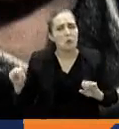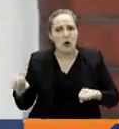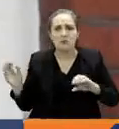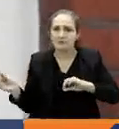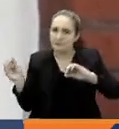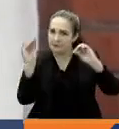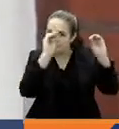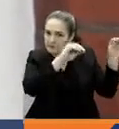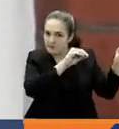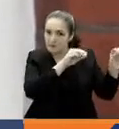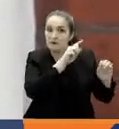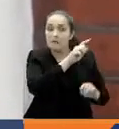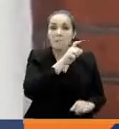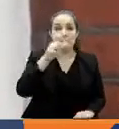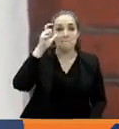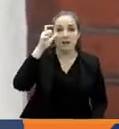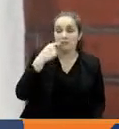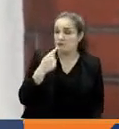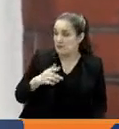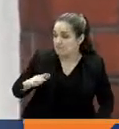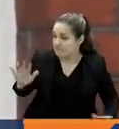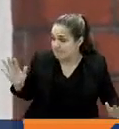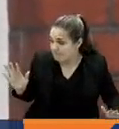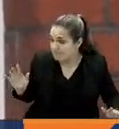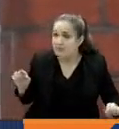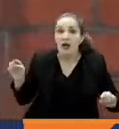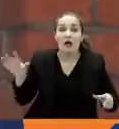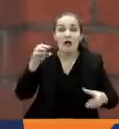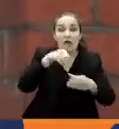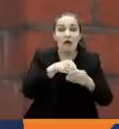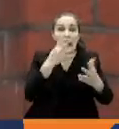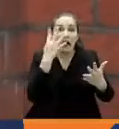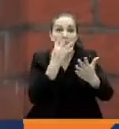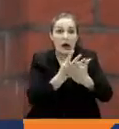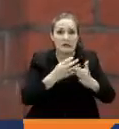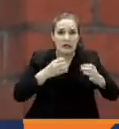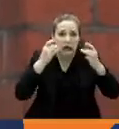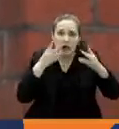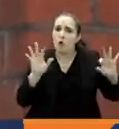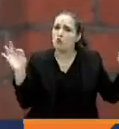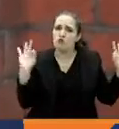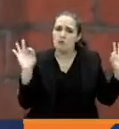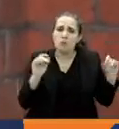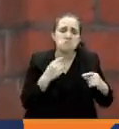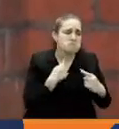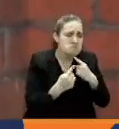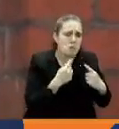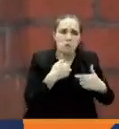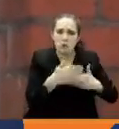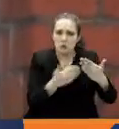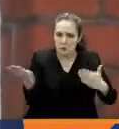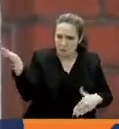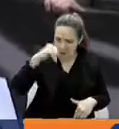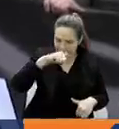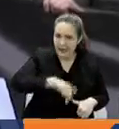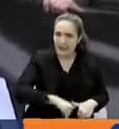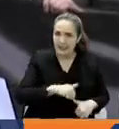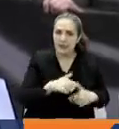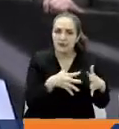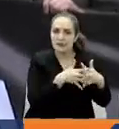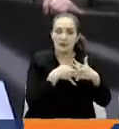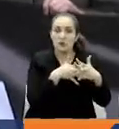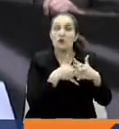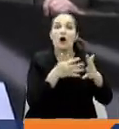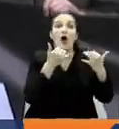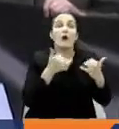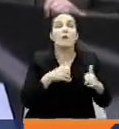gobierno Biden asegura que no se le mantendrá en una prisión de máxima seguridad. La acusación sobre el australiano podría significarle